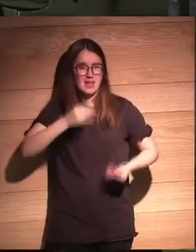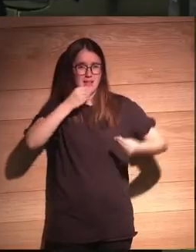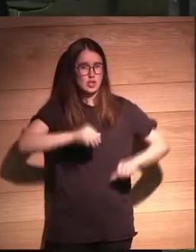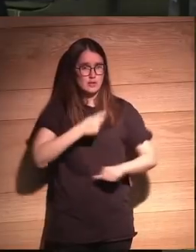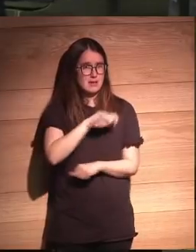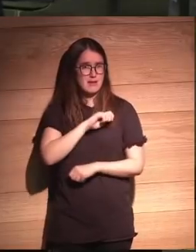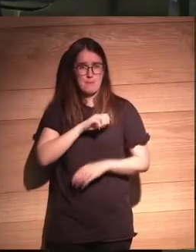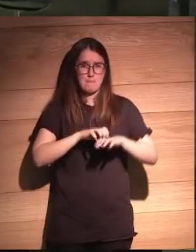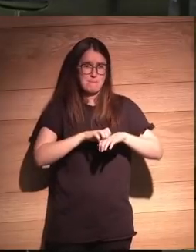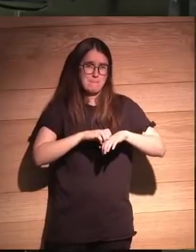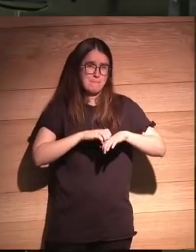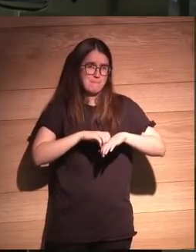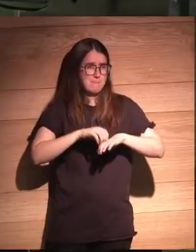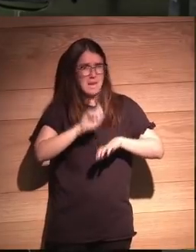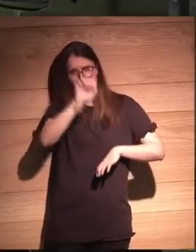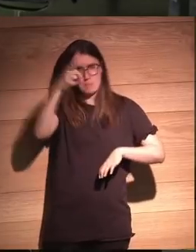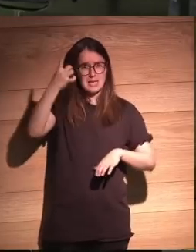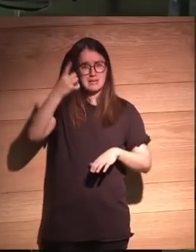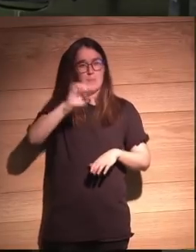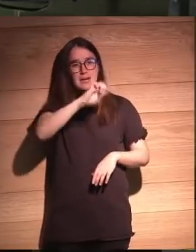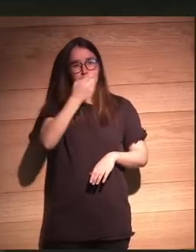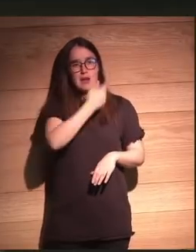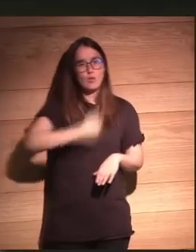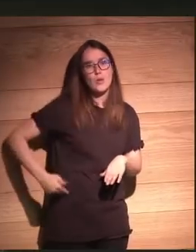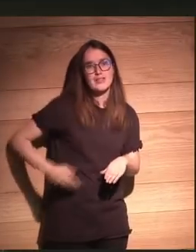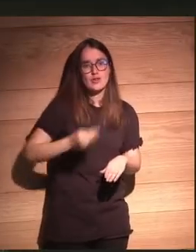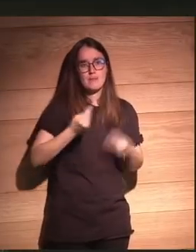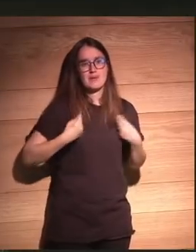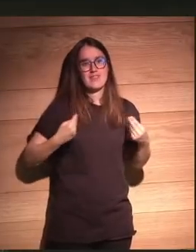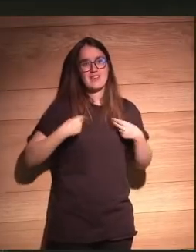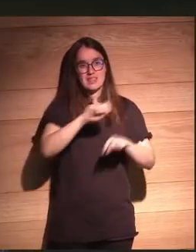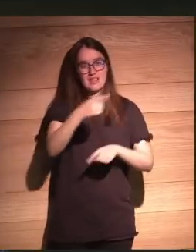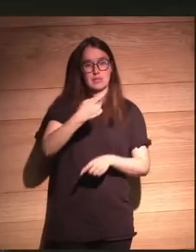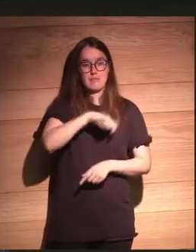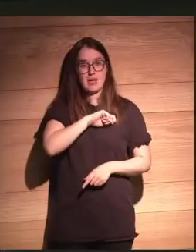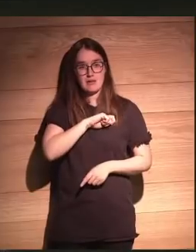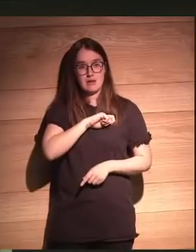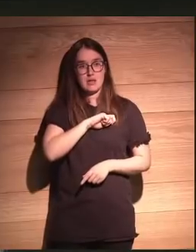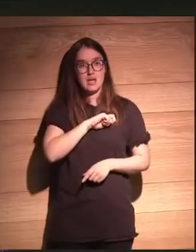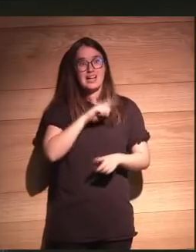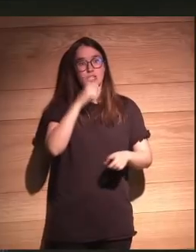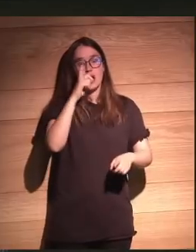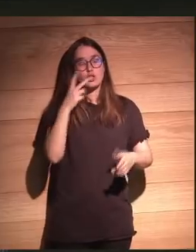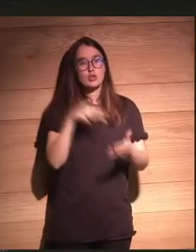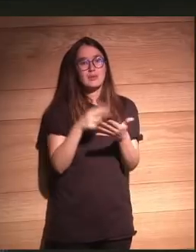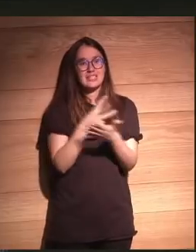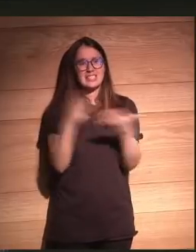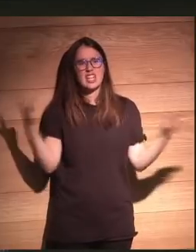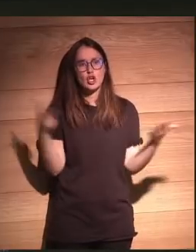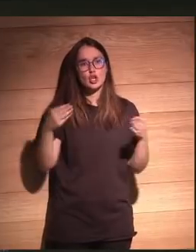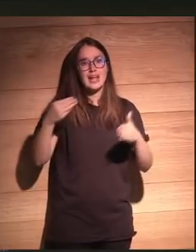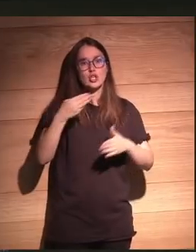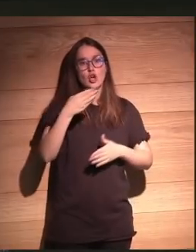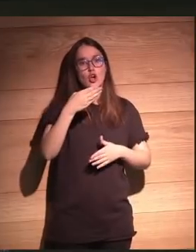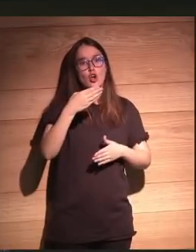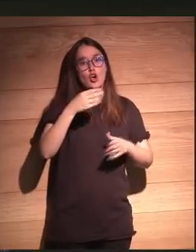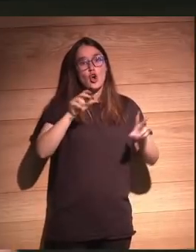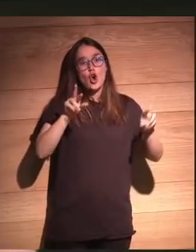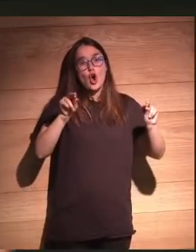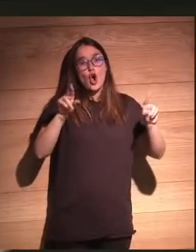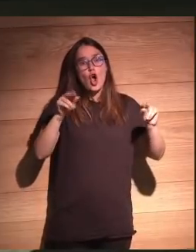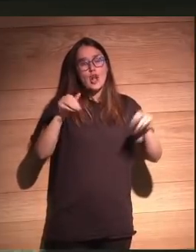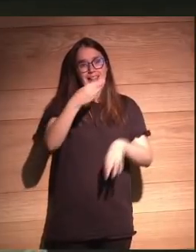de España, se convierte en el primer propietario de vivienda en este país. En el 2018 se bate el récord en España de las Golden Visa. Las Golden Visa es una cosa que te